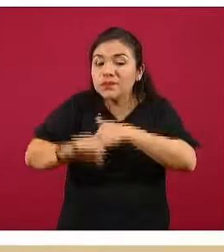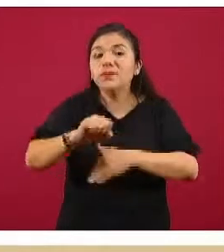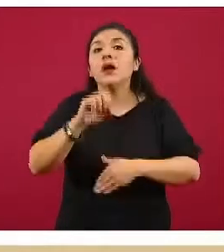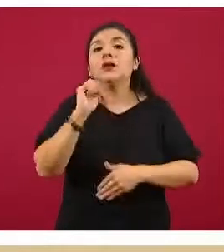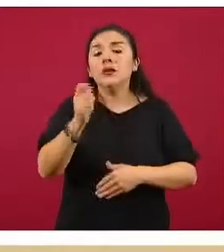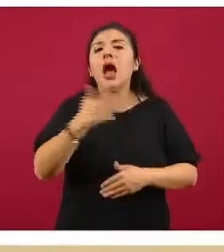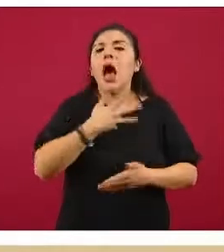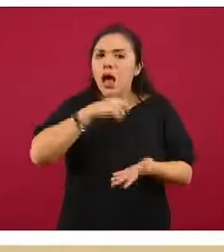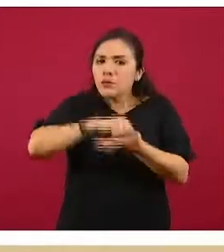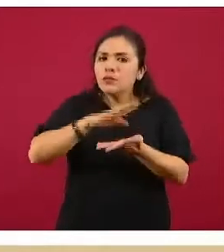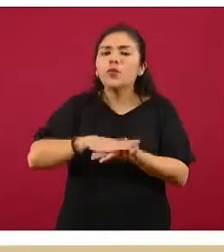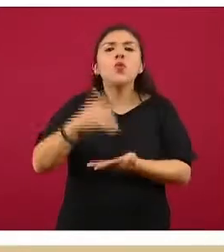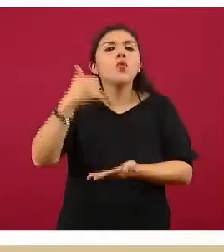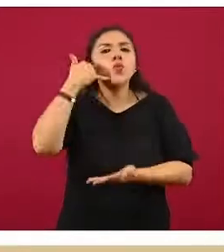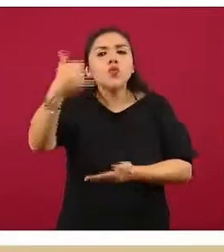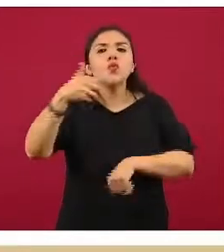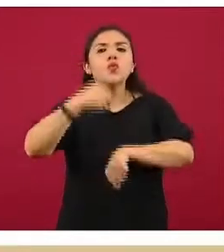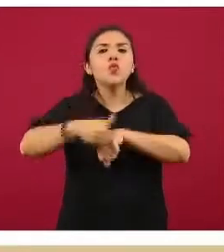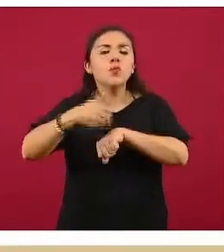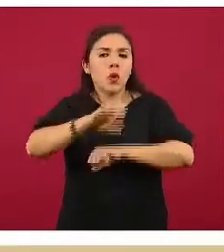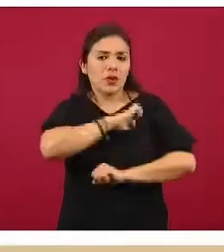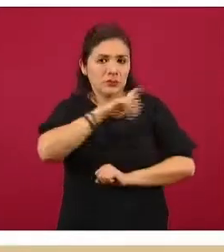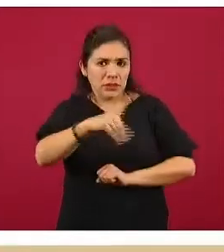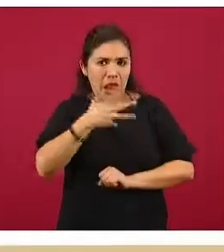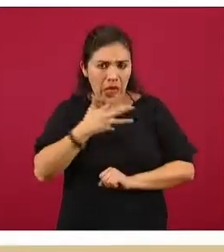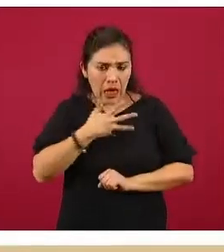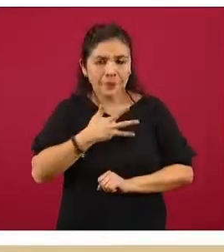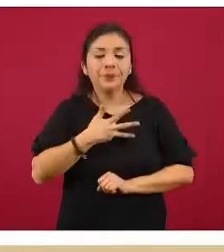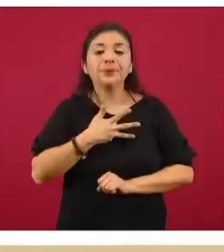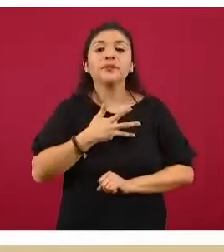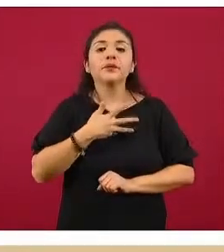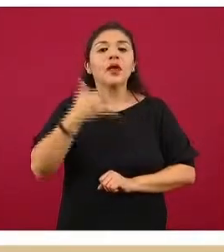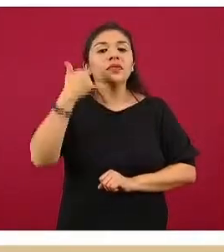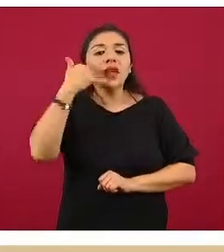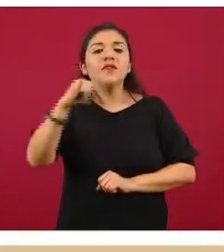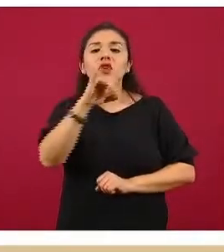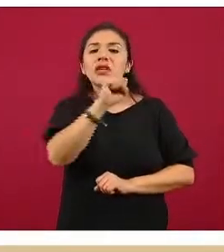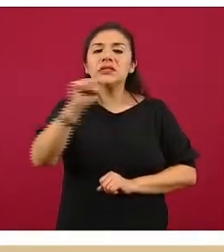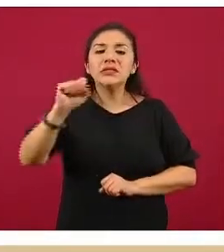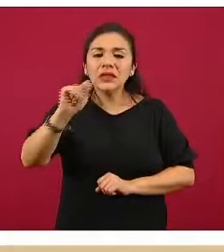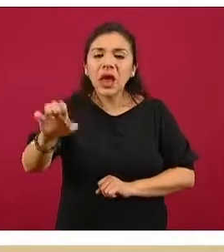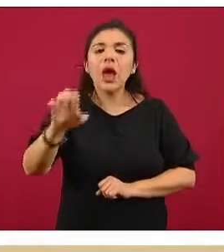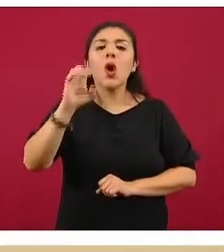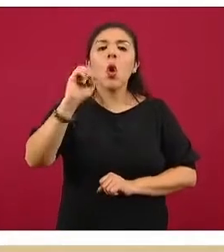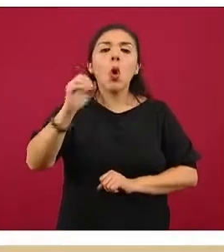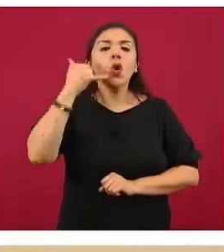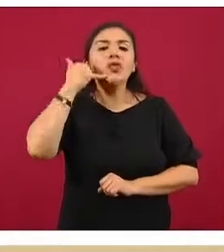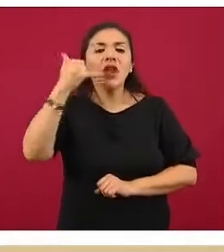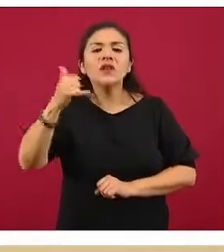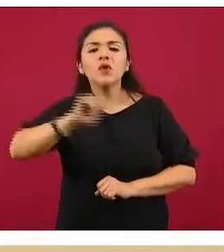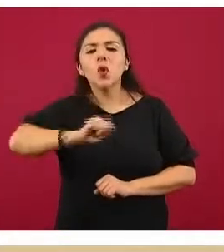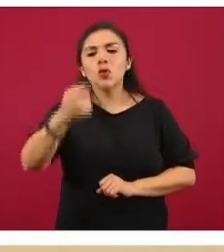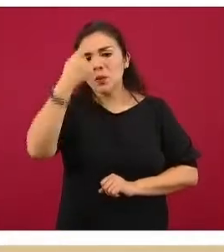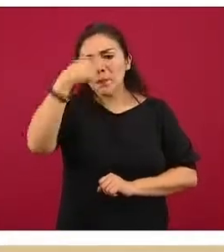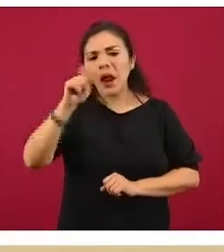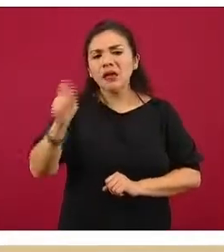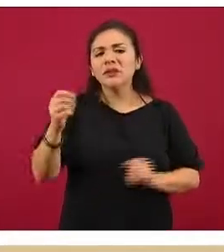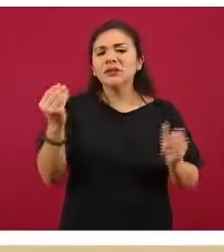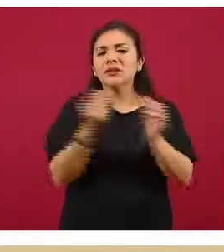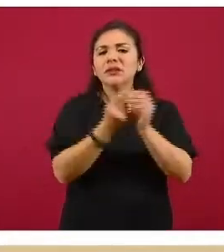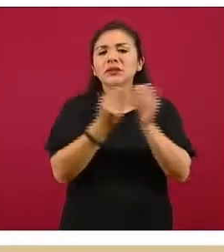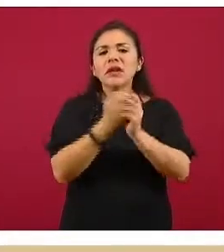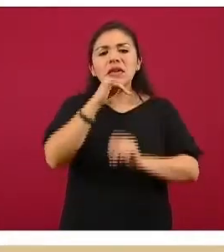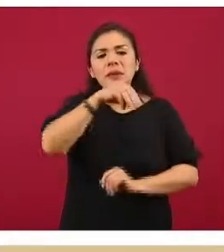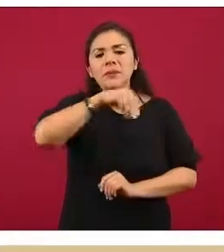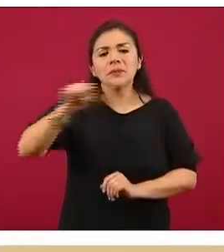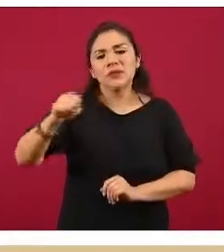una línea especial para ello, el teléfono del ISSSTE o el teléfono también que aparece para la parte